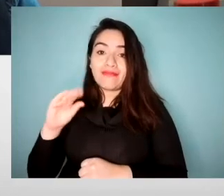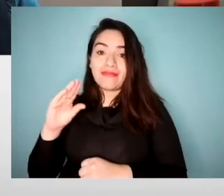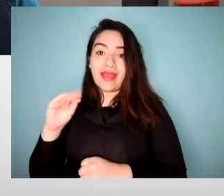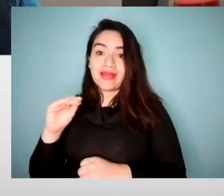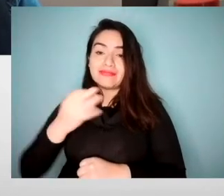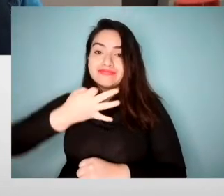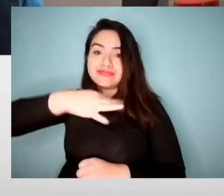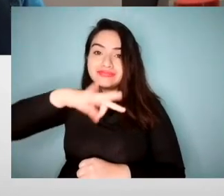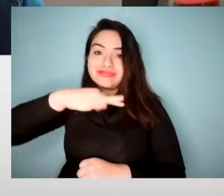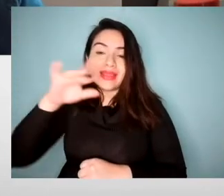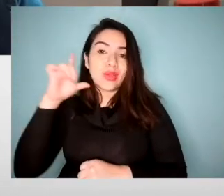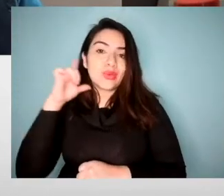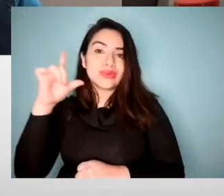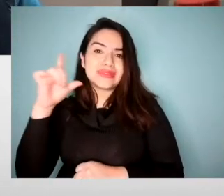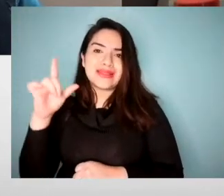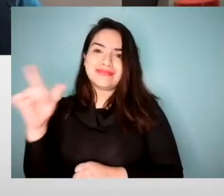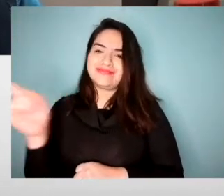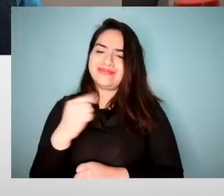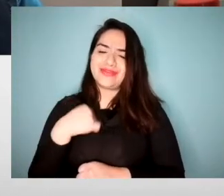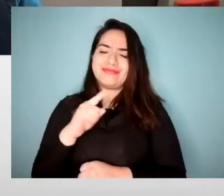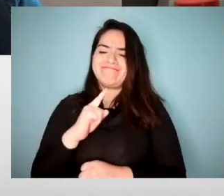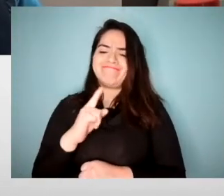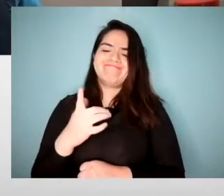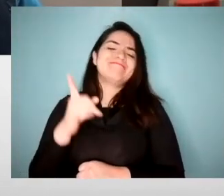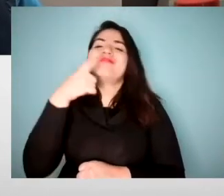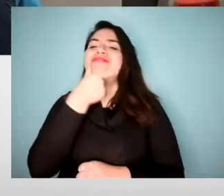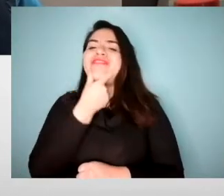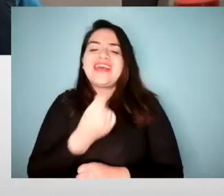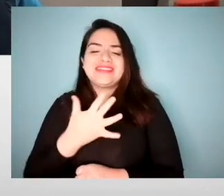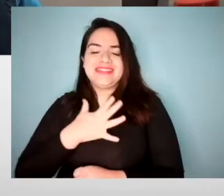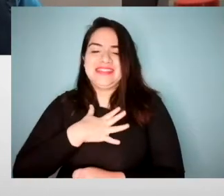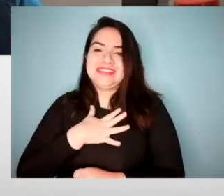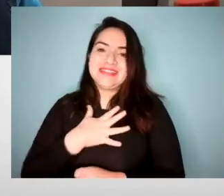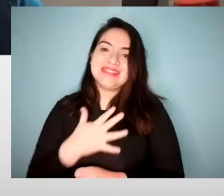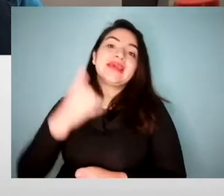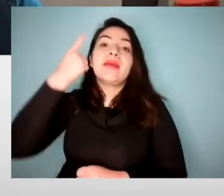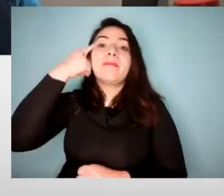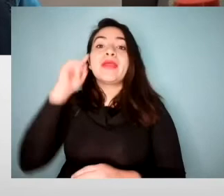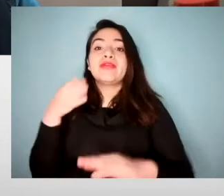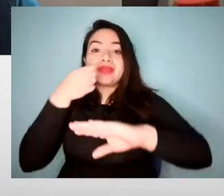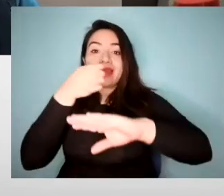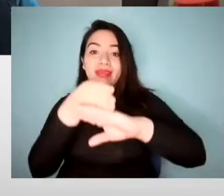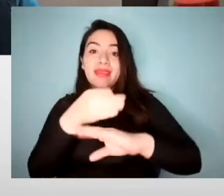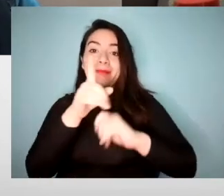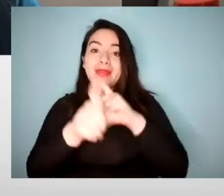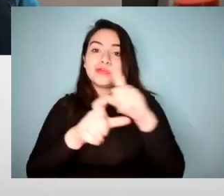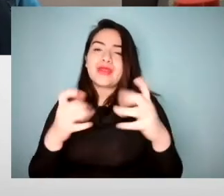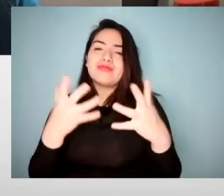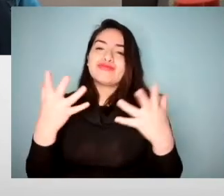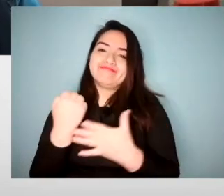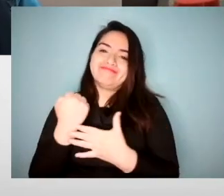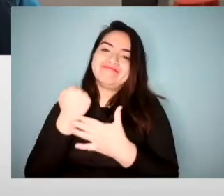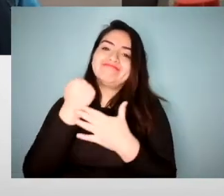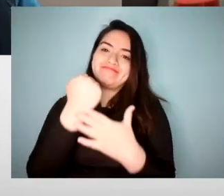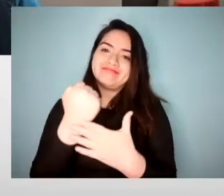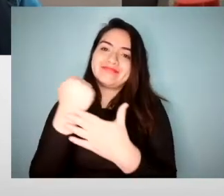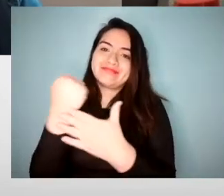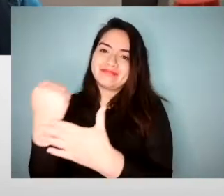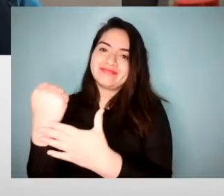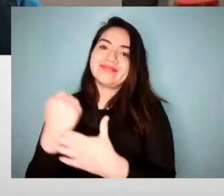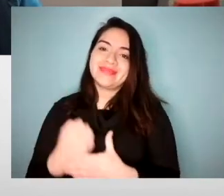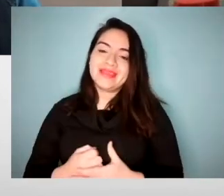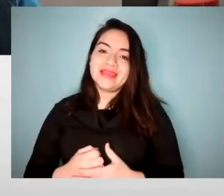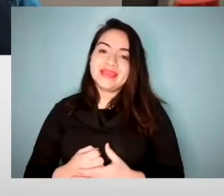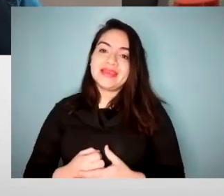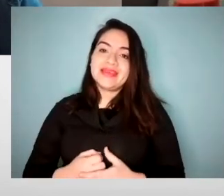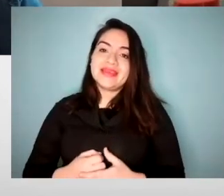era lo mío, no era tan fuerte. Pero llegando allá, creo que la gente es muy solidaria en el sentido de esperar